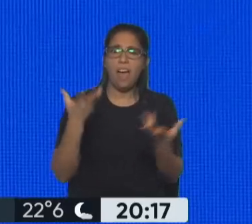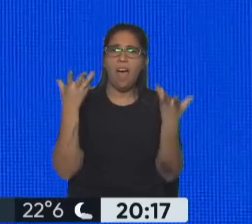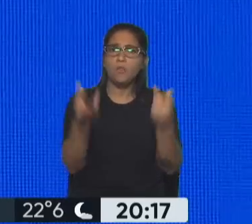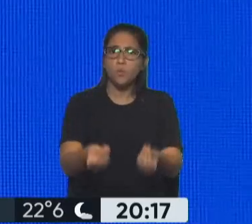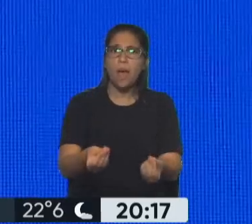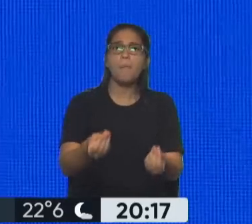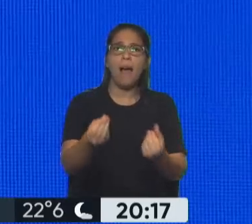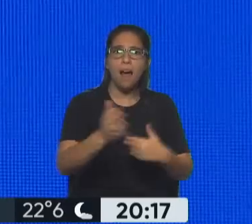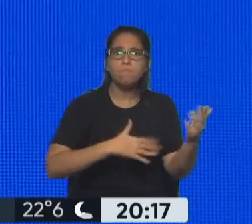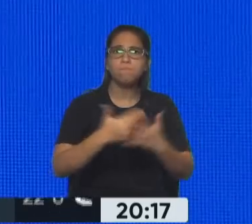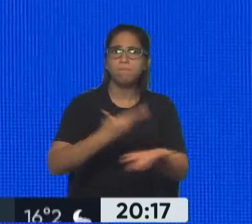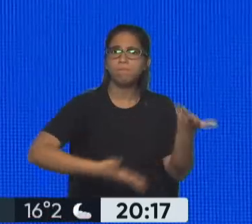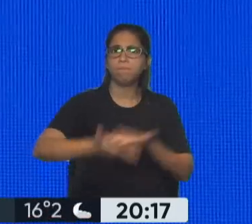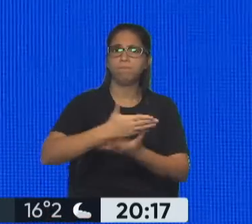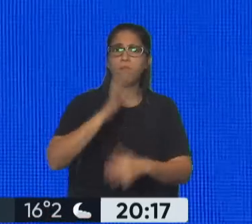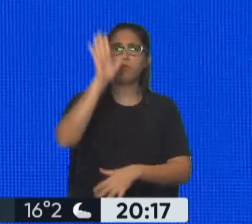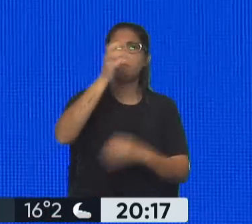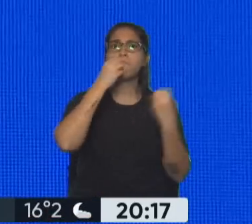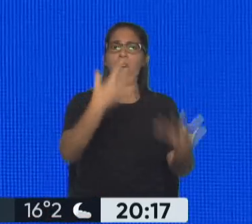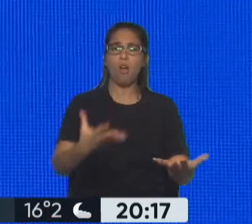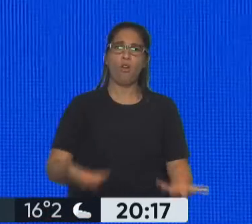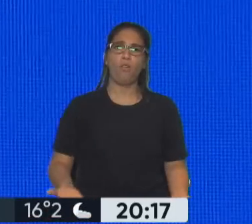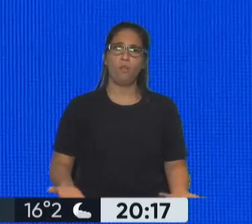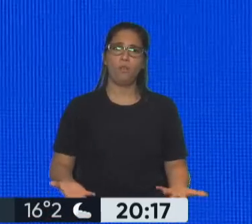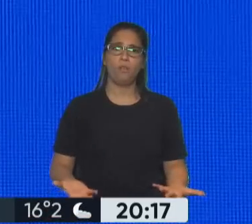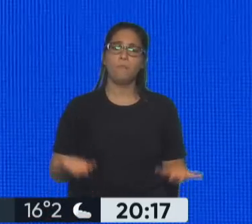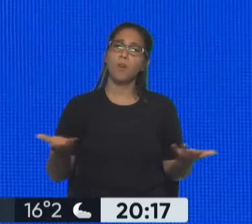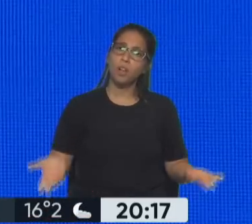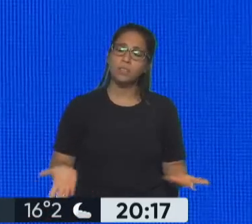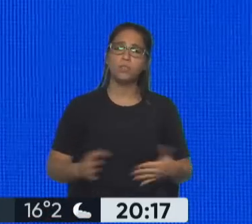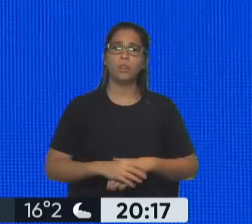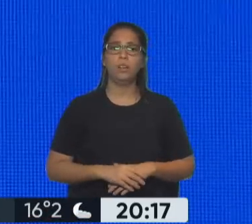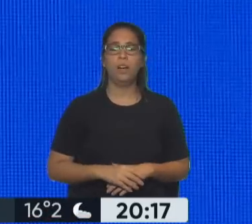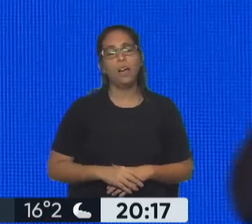a construir un futuro mejor. Por eso,